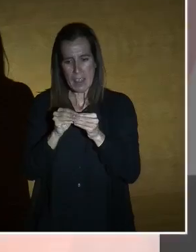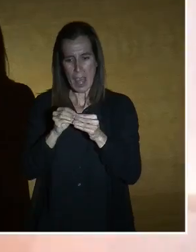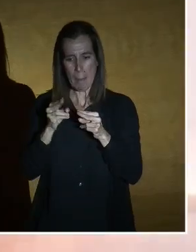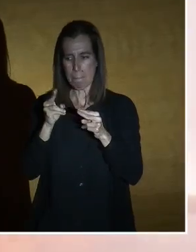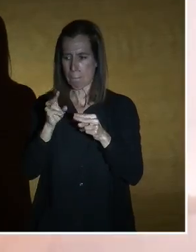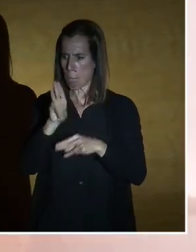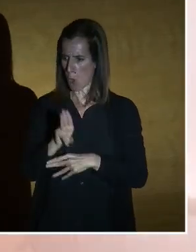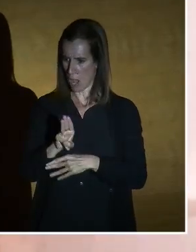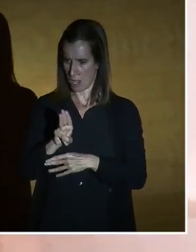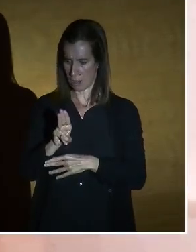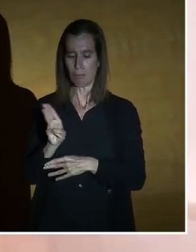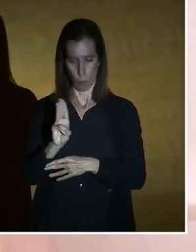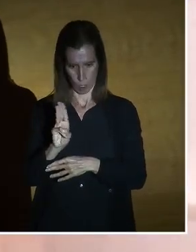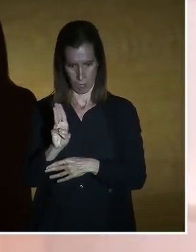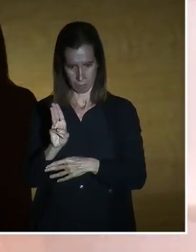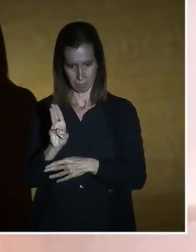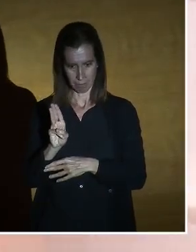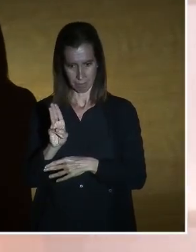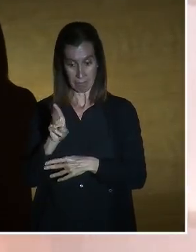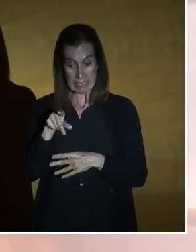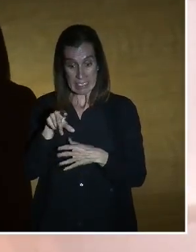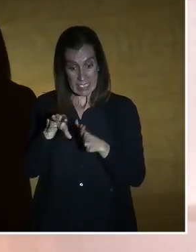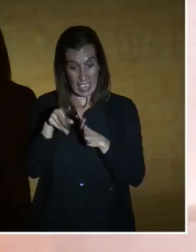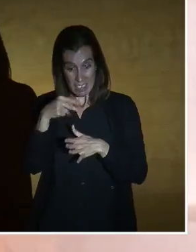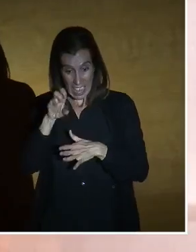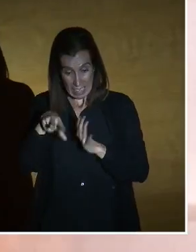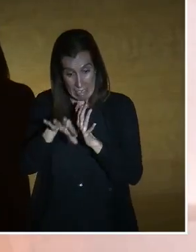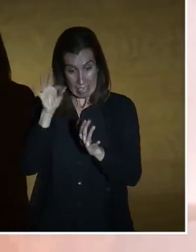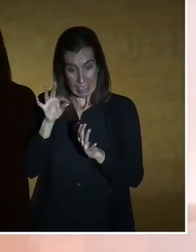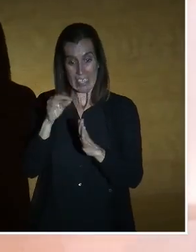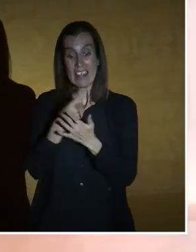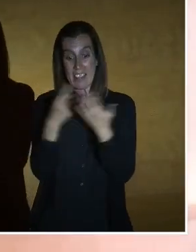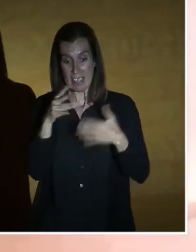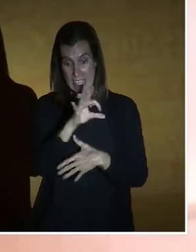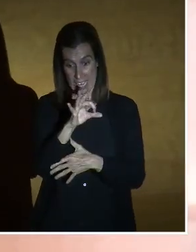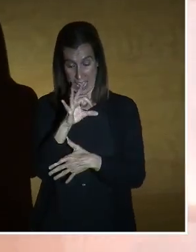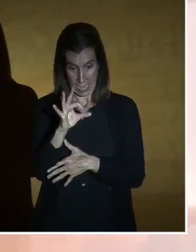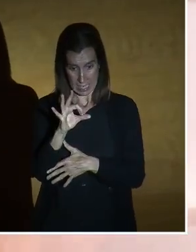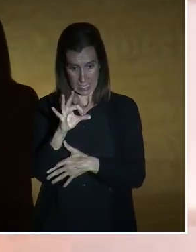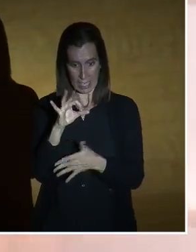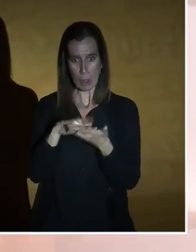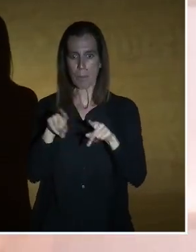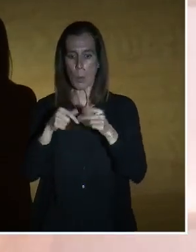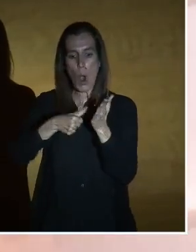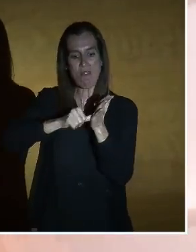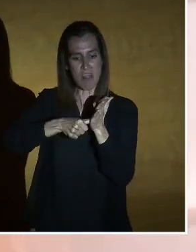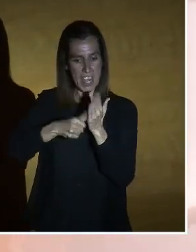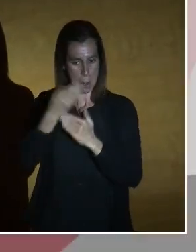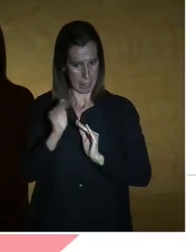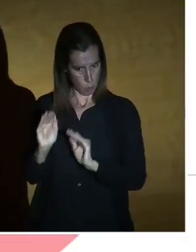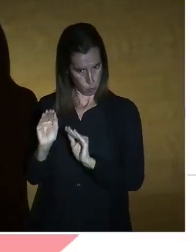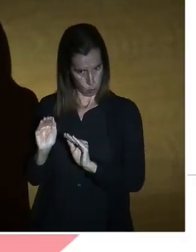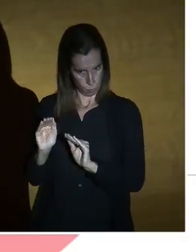proteínas. Y esos ribosomas pues, tienen ese gen, que es el 16S, que es una especie de DNI bacteriano y que nos va a